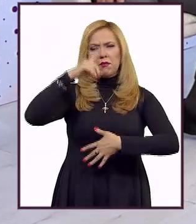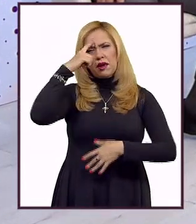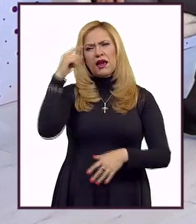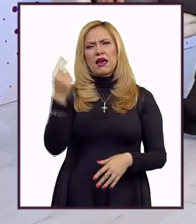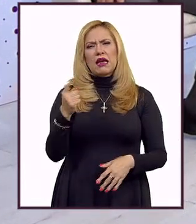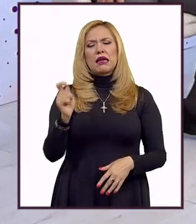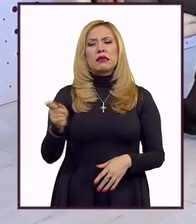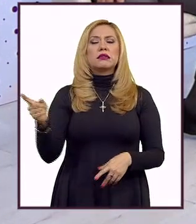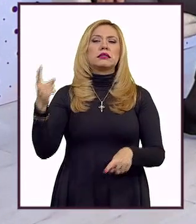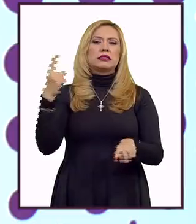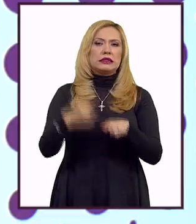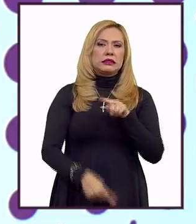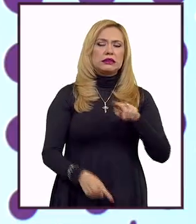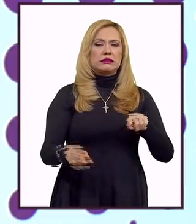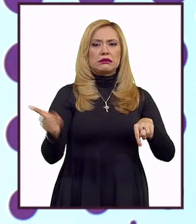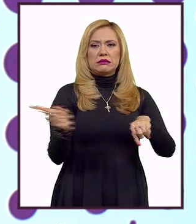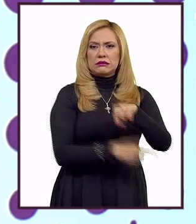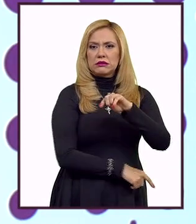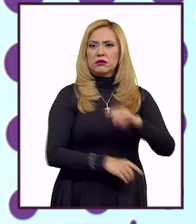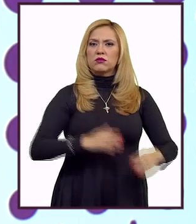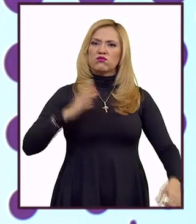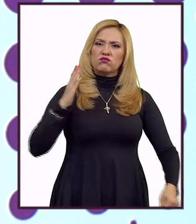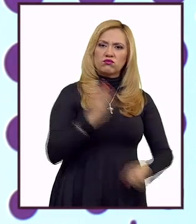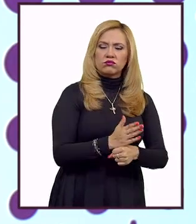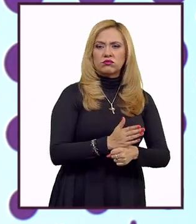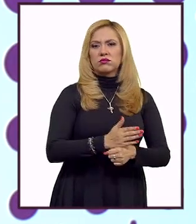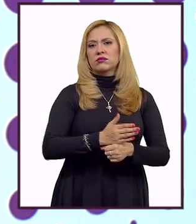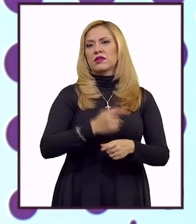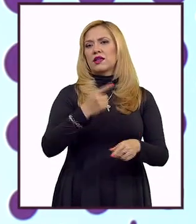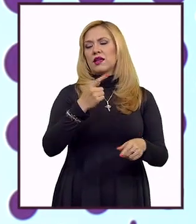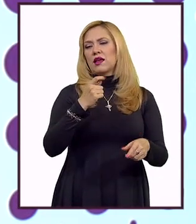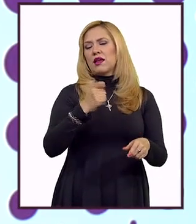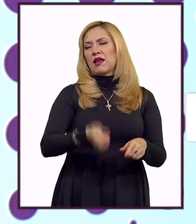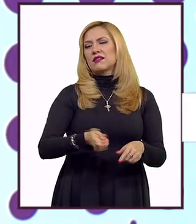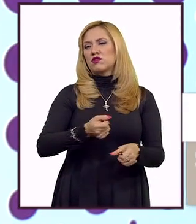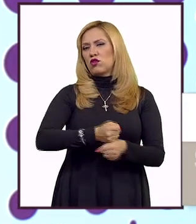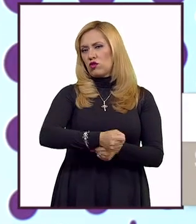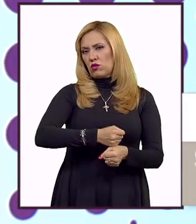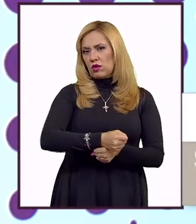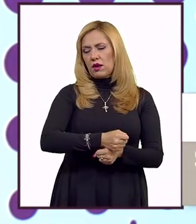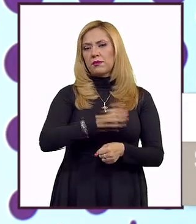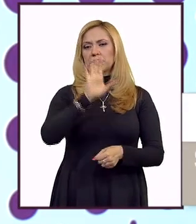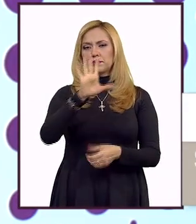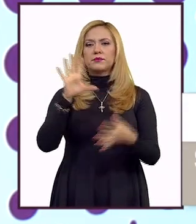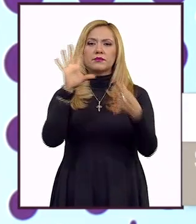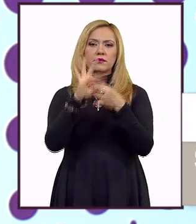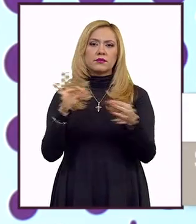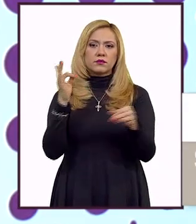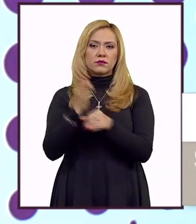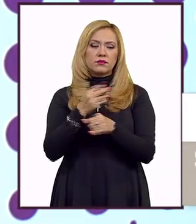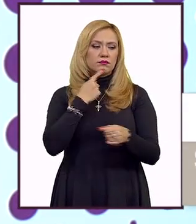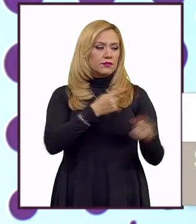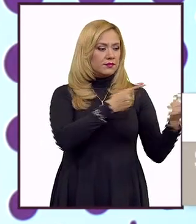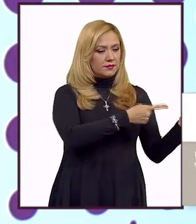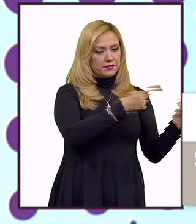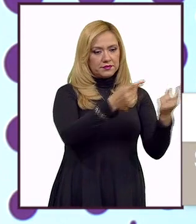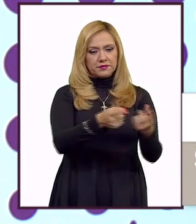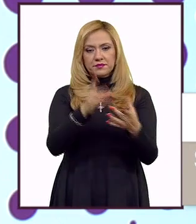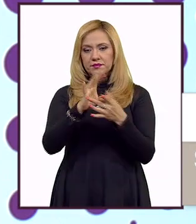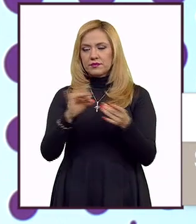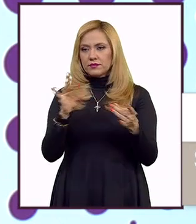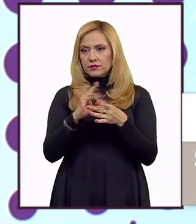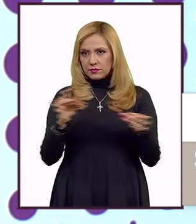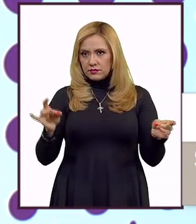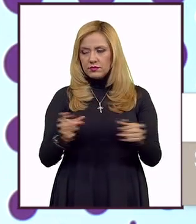sancionar y erradicar la tortura. La diferencia viene un poco en el tema de la definición que ya hablaron Juan Carlos y Sara, que es